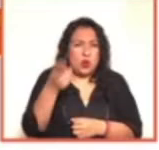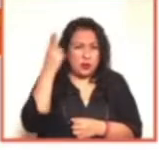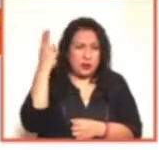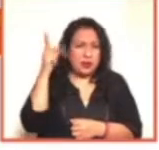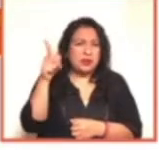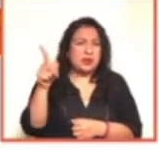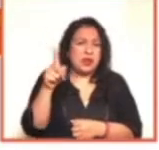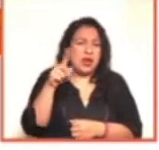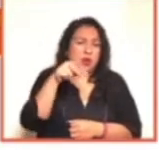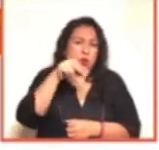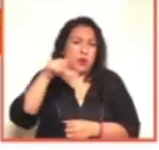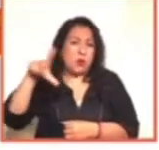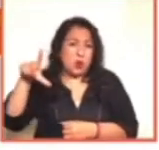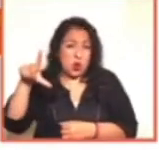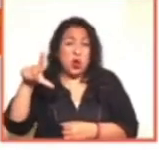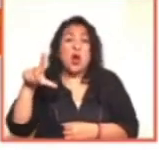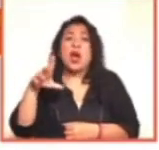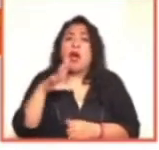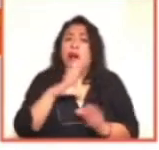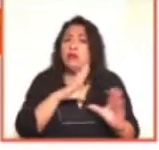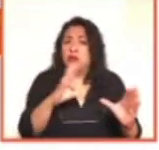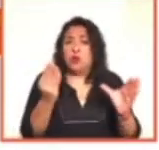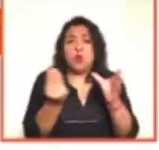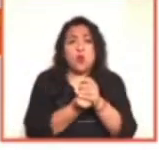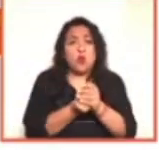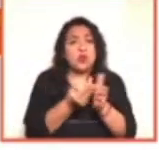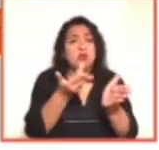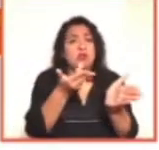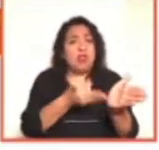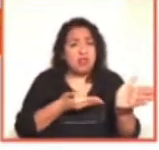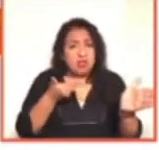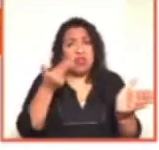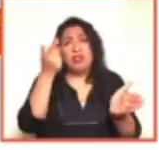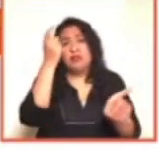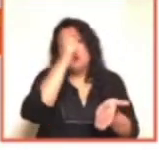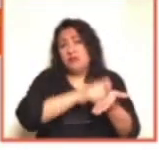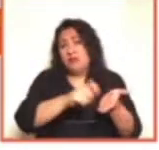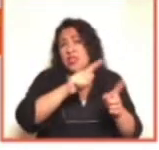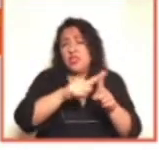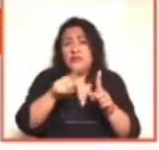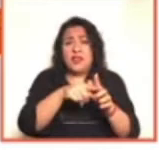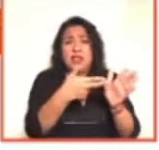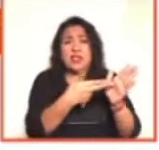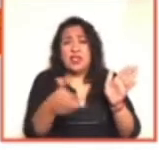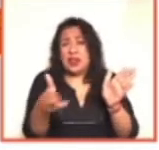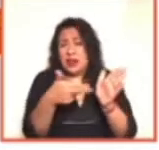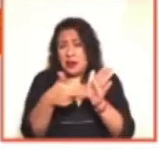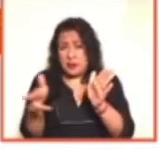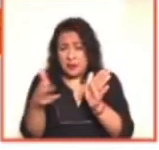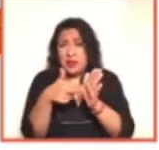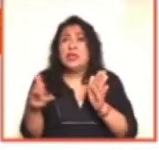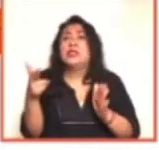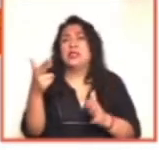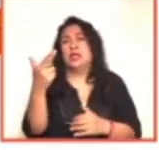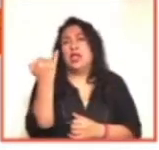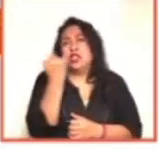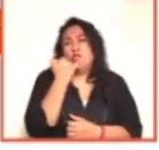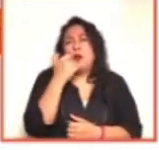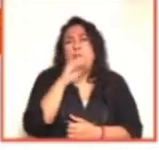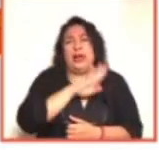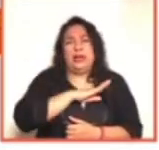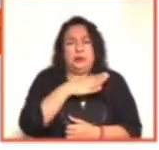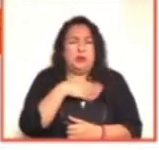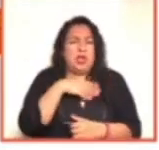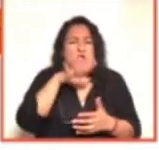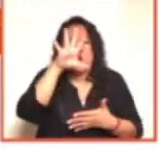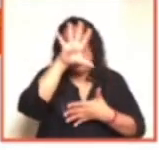León. Y bueno, dio cursos, talleres, escribió en diversas revistas de habla hispana de todo el continente,